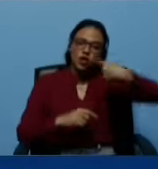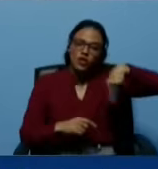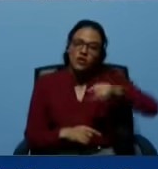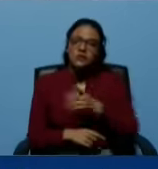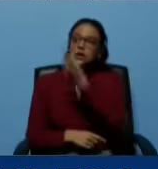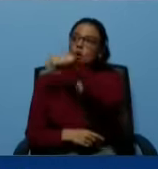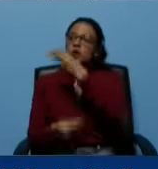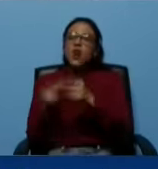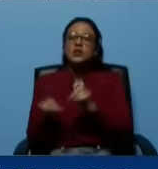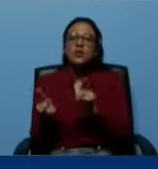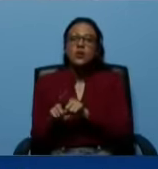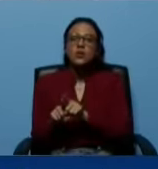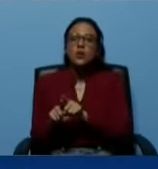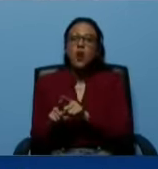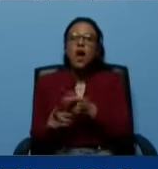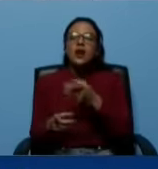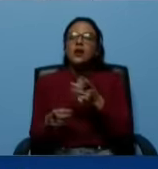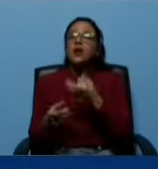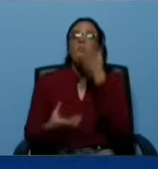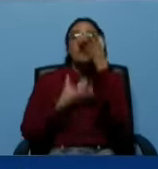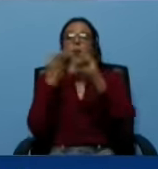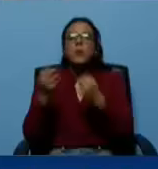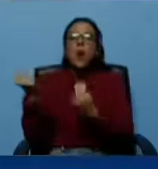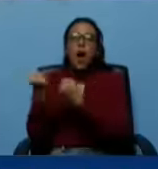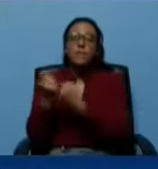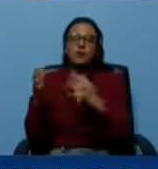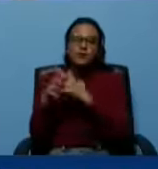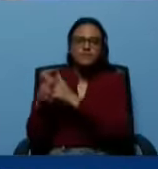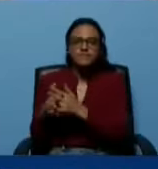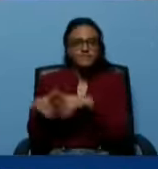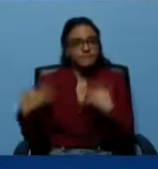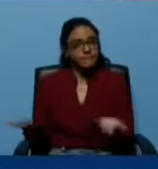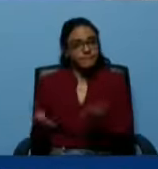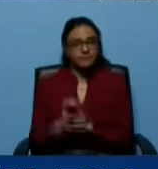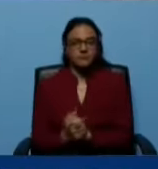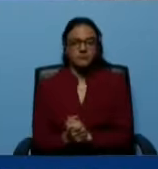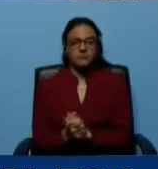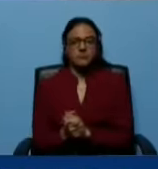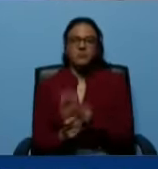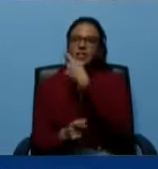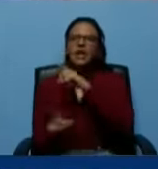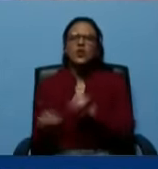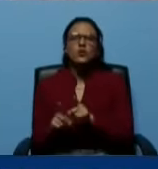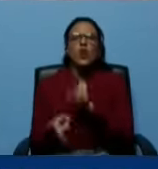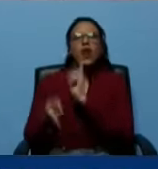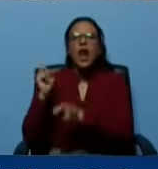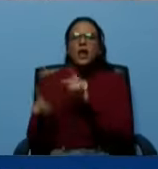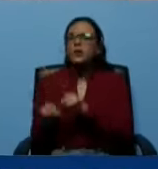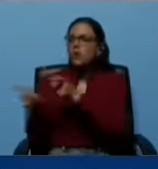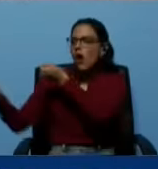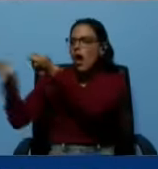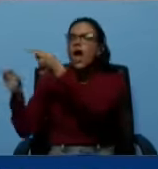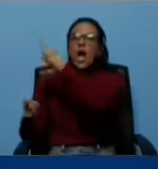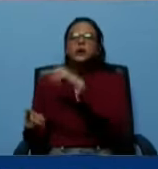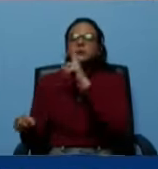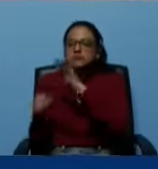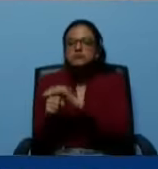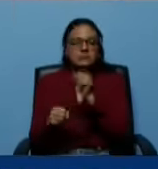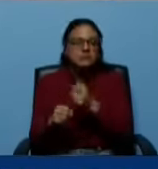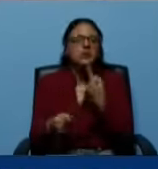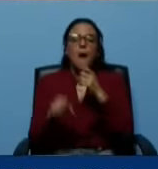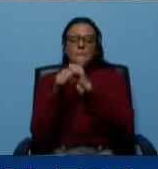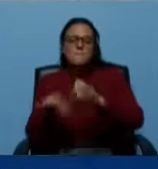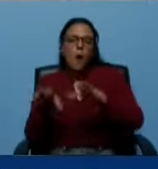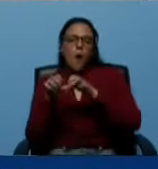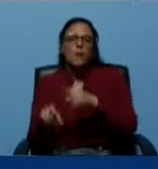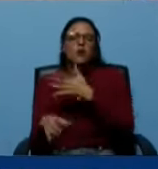imperialismo, voceros de bajo nivel, pero voceros, ¿no? Los tienen para algunas cosas. Por ejemplo, tratar de meterse